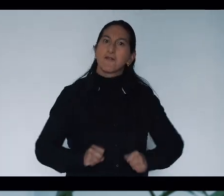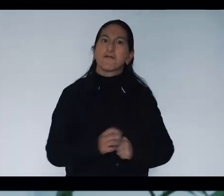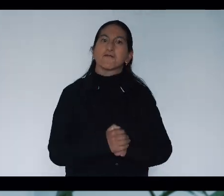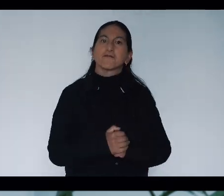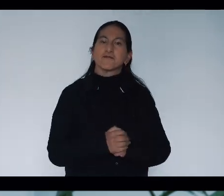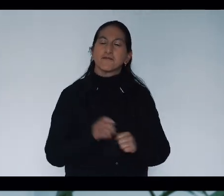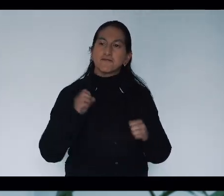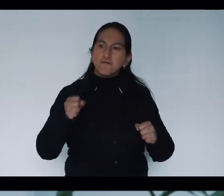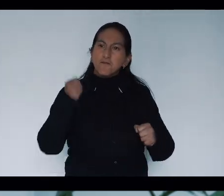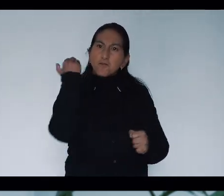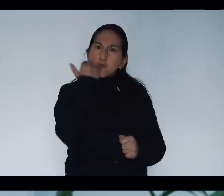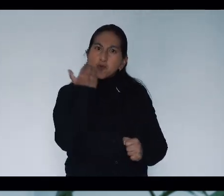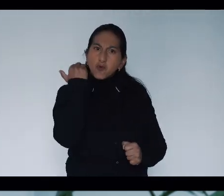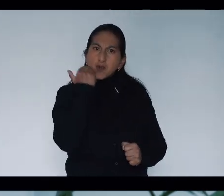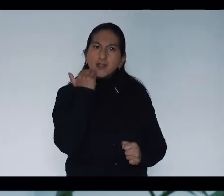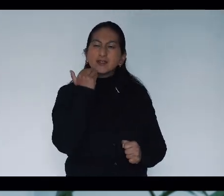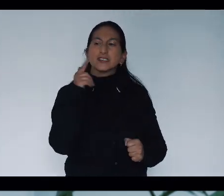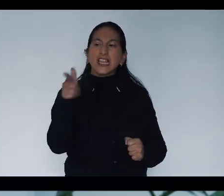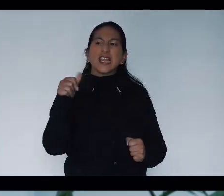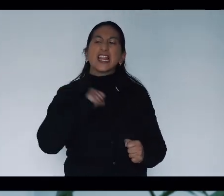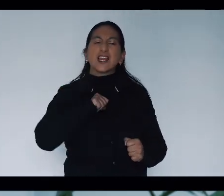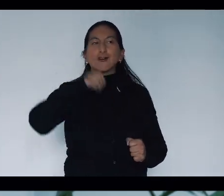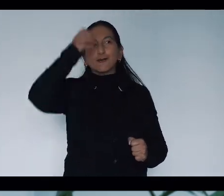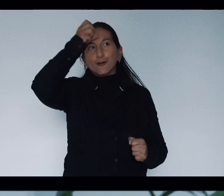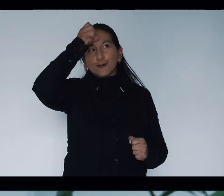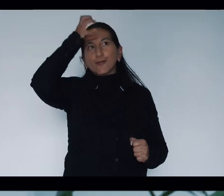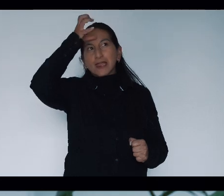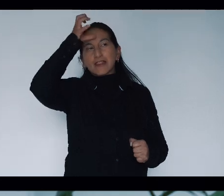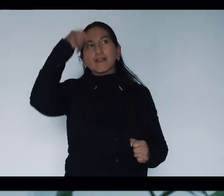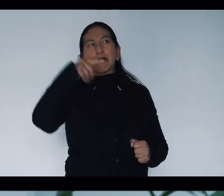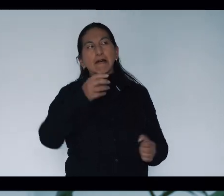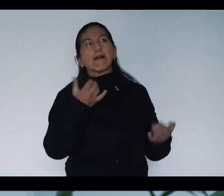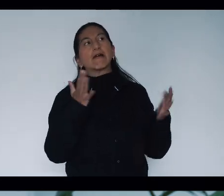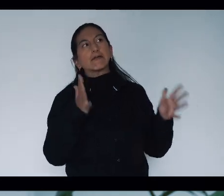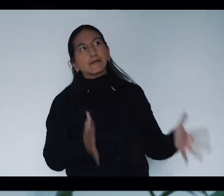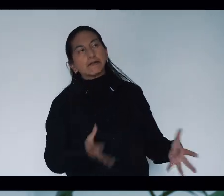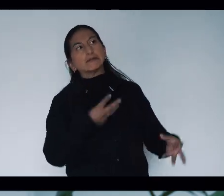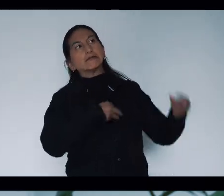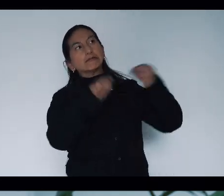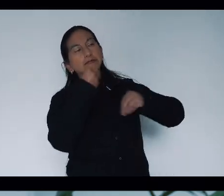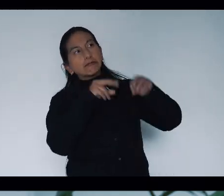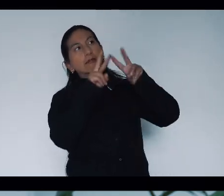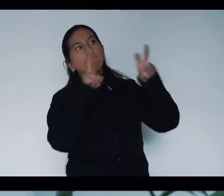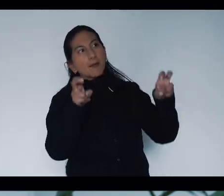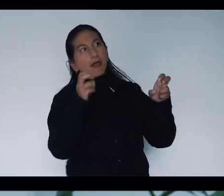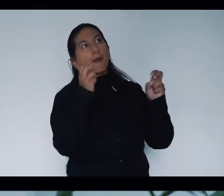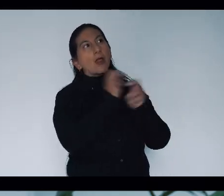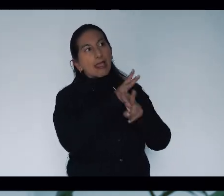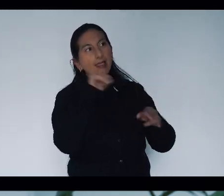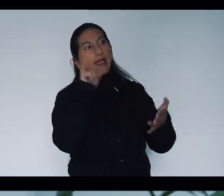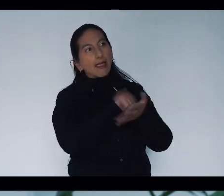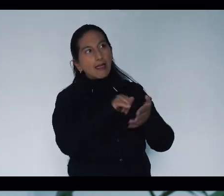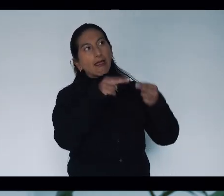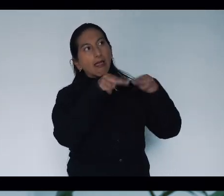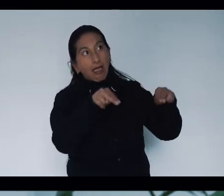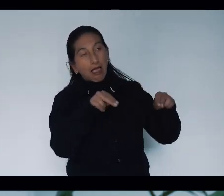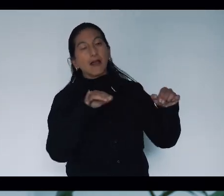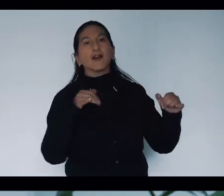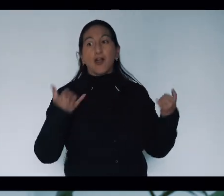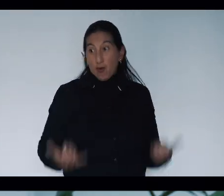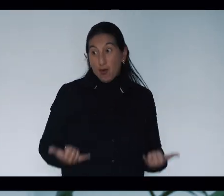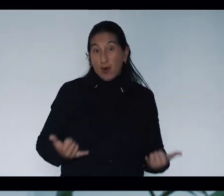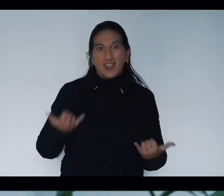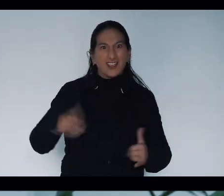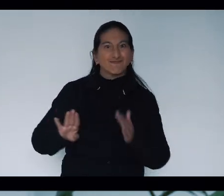que todas aquellas mujeres que han tenido conocimiento de las herramientas en violencia basada en género, hoy día son mujeres